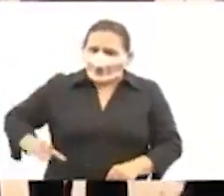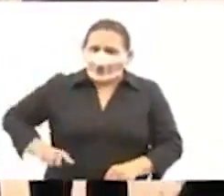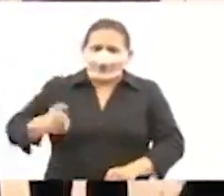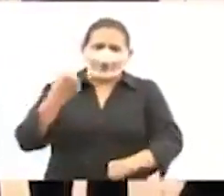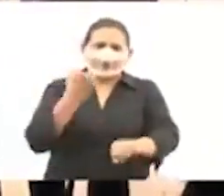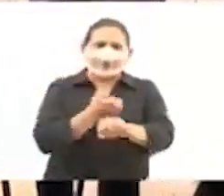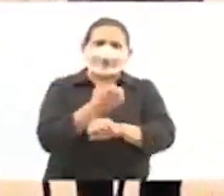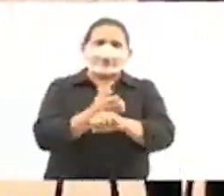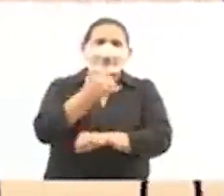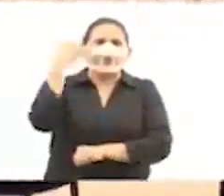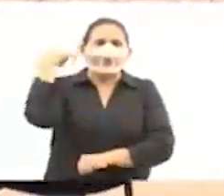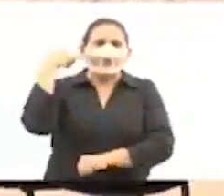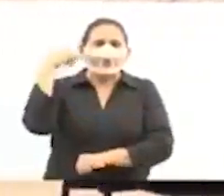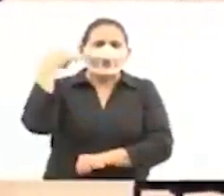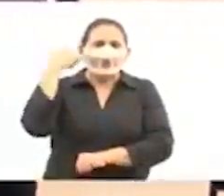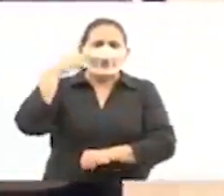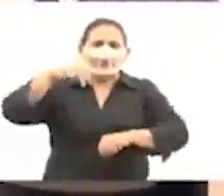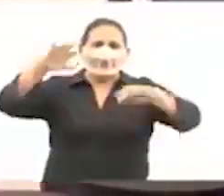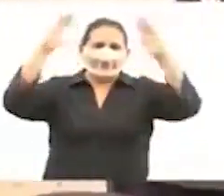estado de yucatán